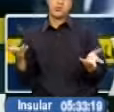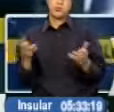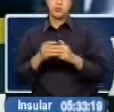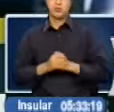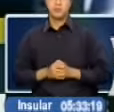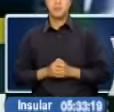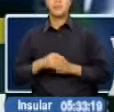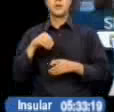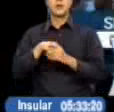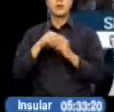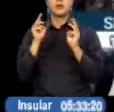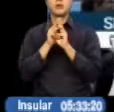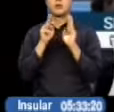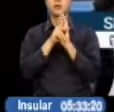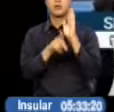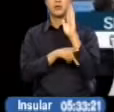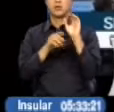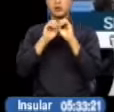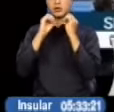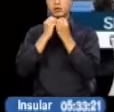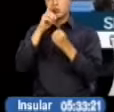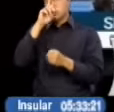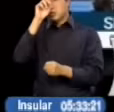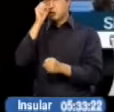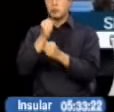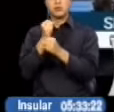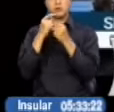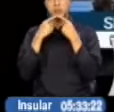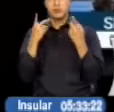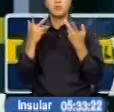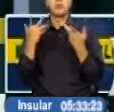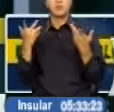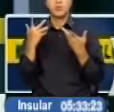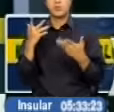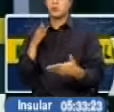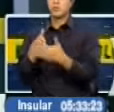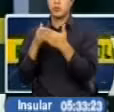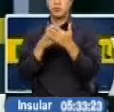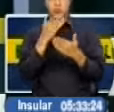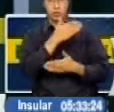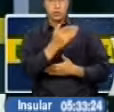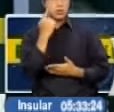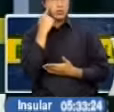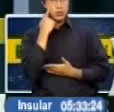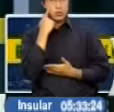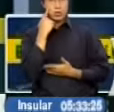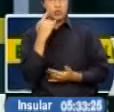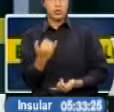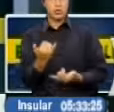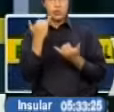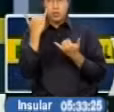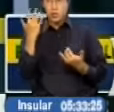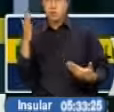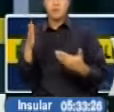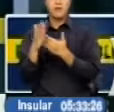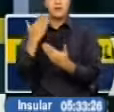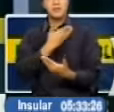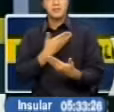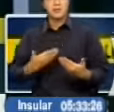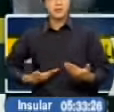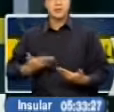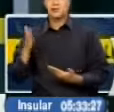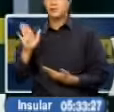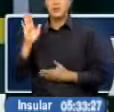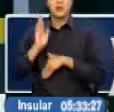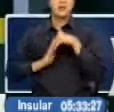interior del senado el partido de los trabajadores calificó este hecho como un golpe de estado si ustedes cometen este crimen contra una presidenta